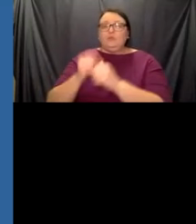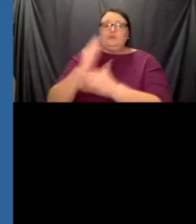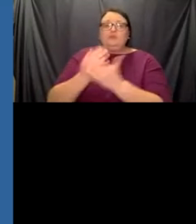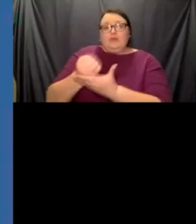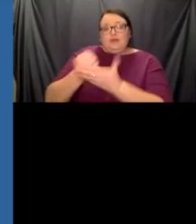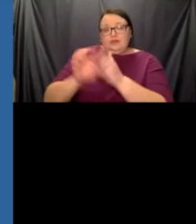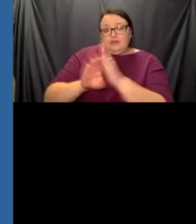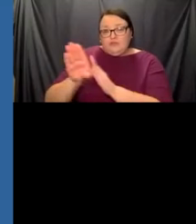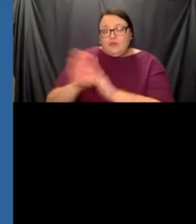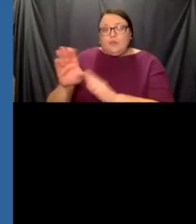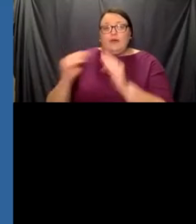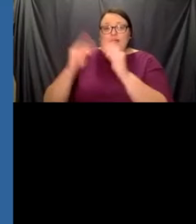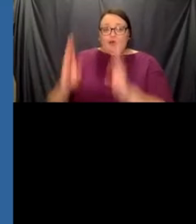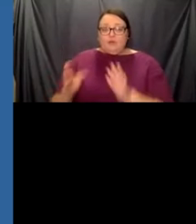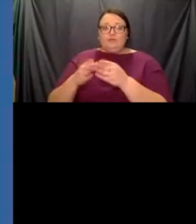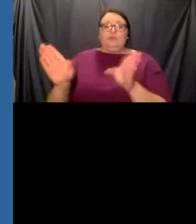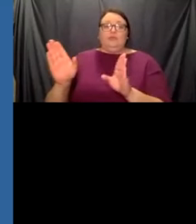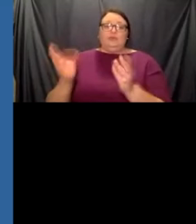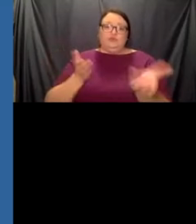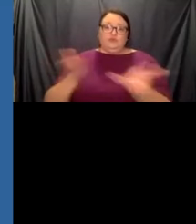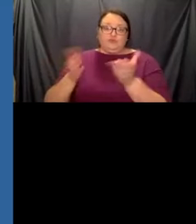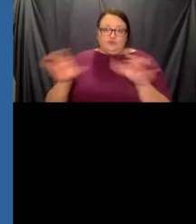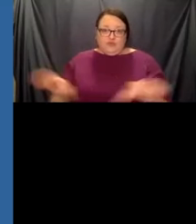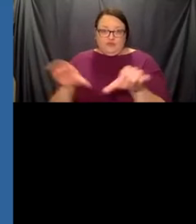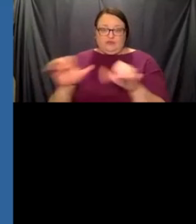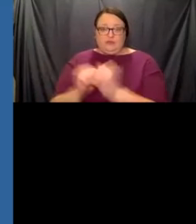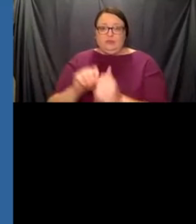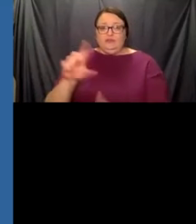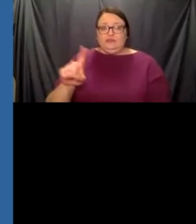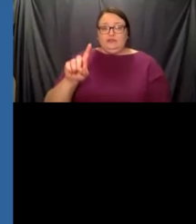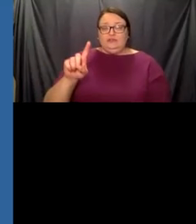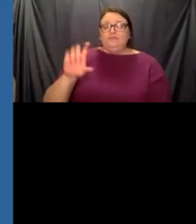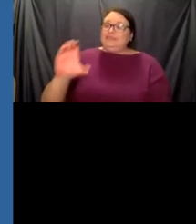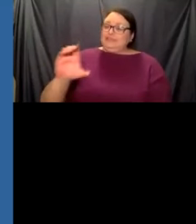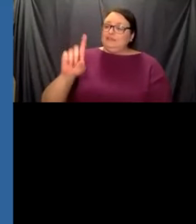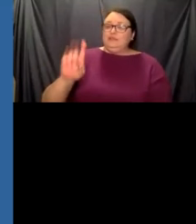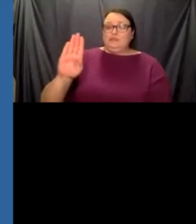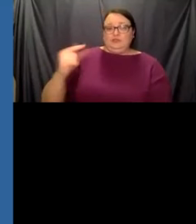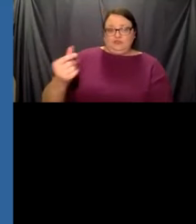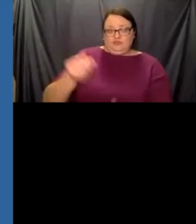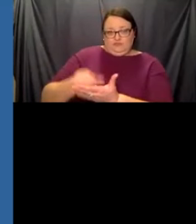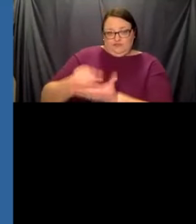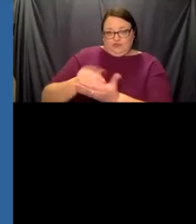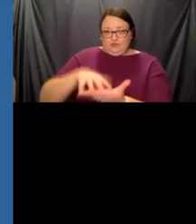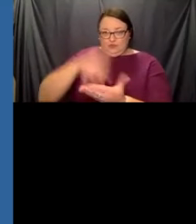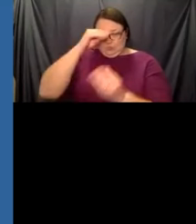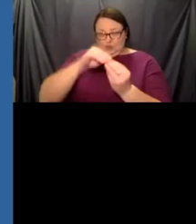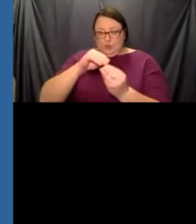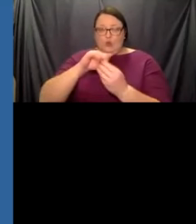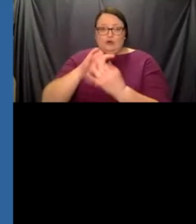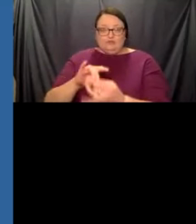inglés, es un área designada por el beneficiario de la subvención en bloque para el desarrollo,